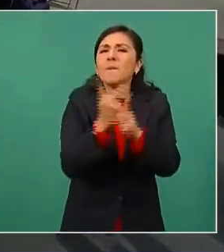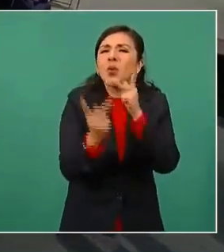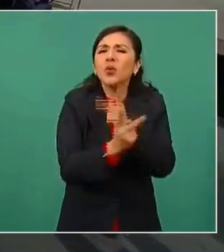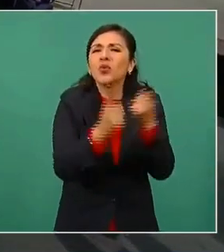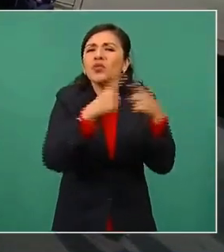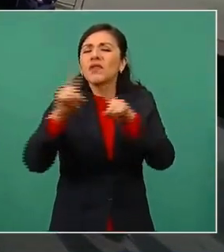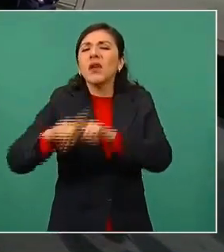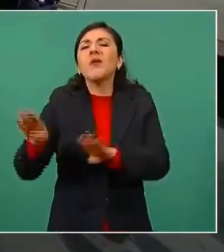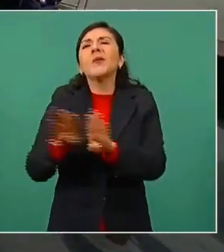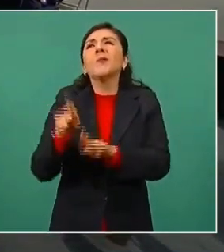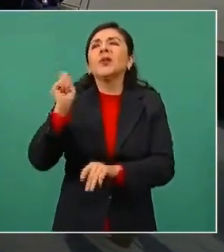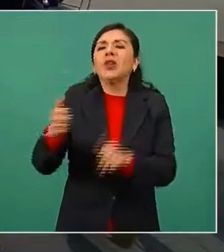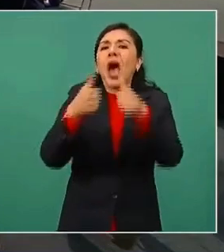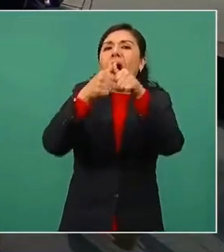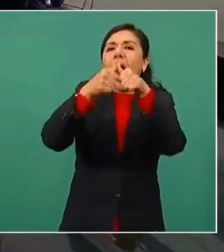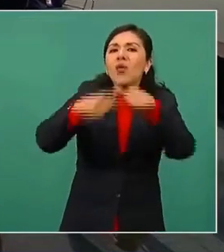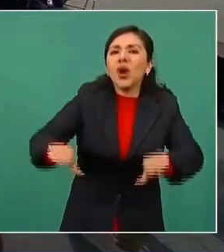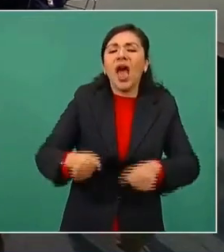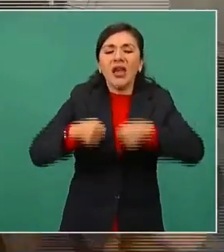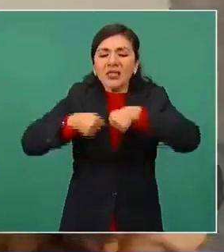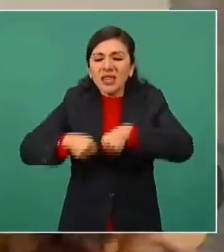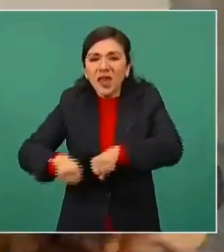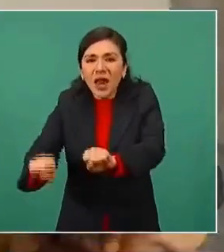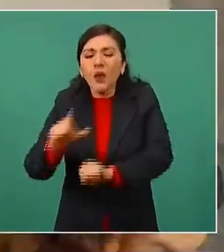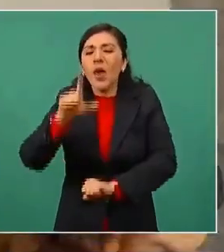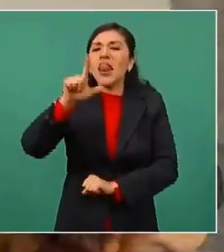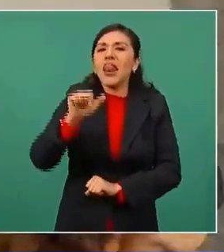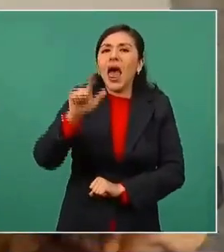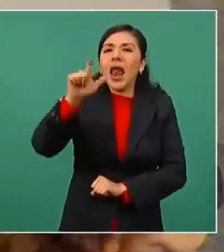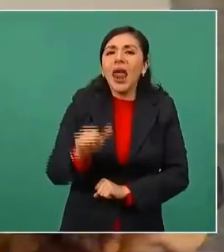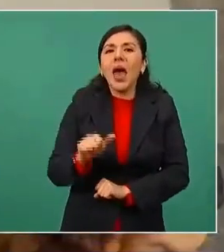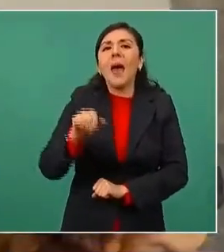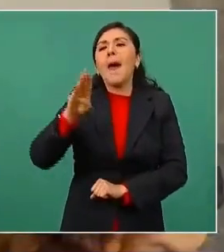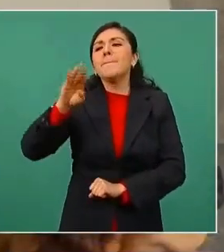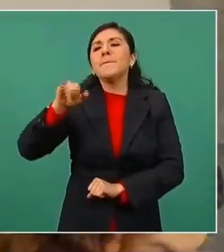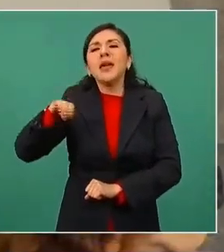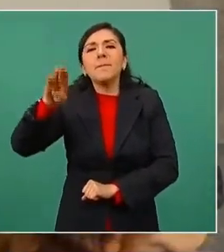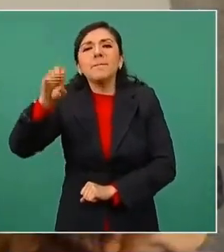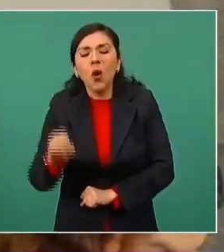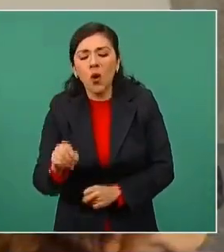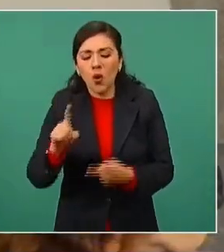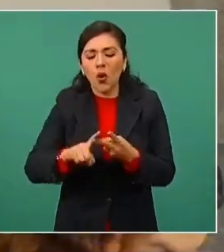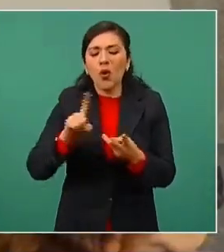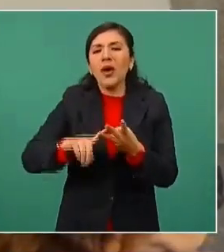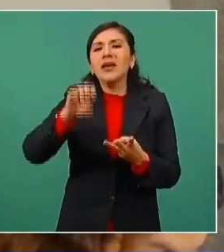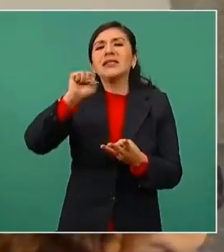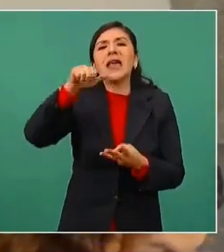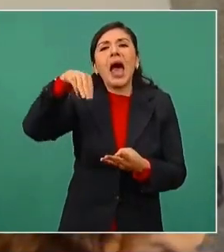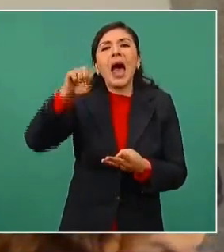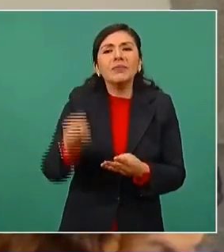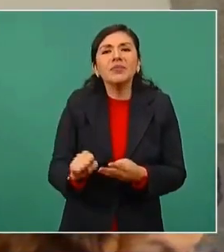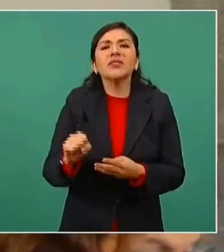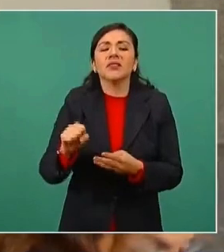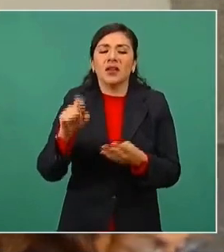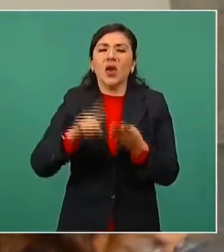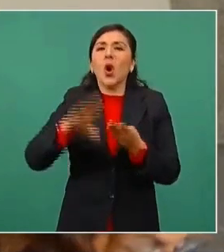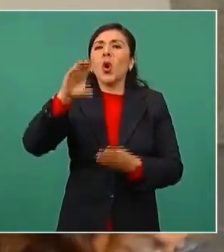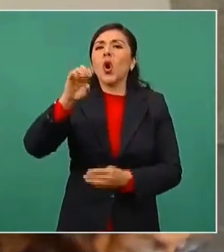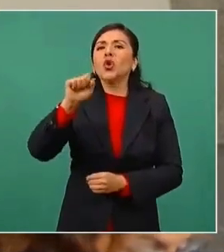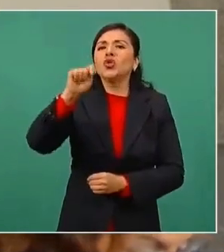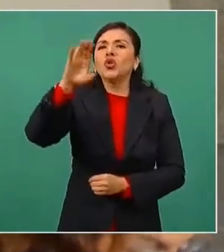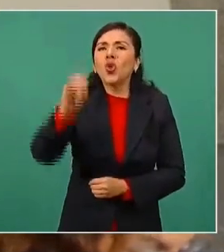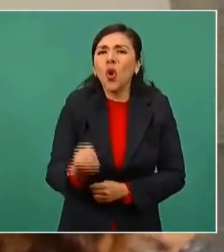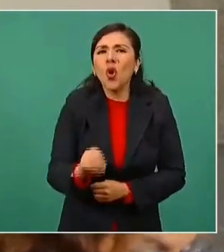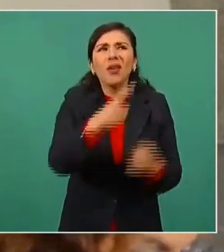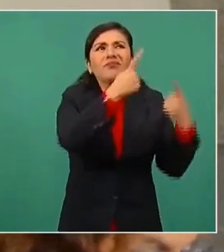como Aurrerá, Chedraui, Bimbo, Lala, Cemex, Maseca, Sams, las empresas de Carlos Slim, Costco y los